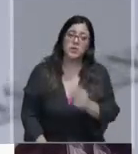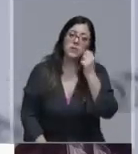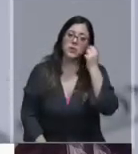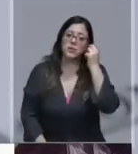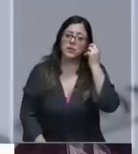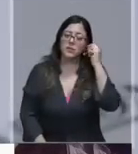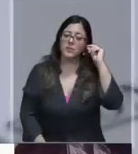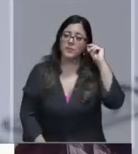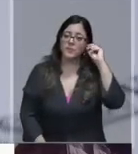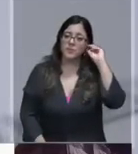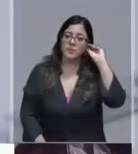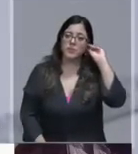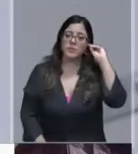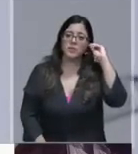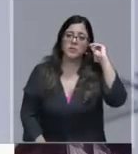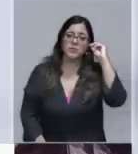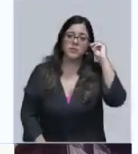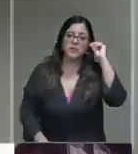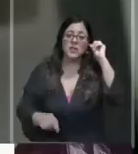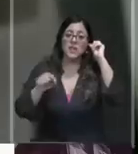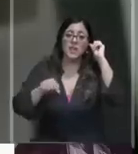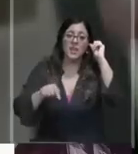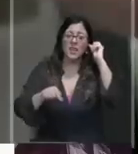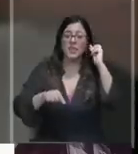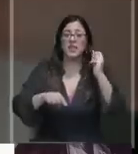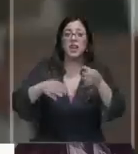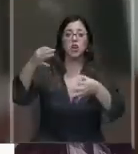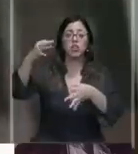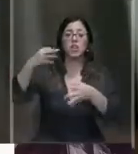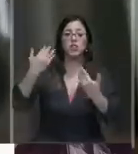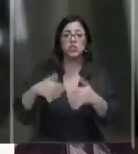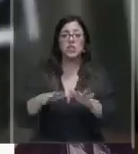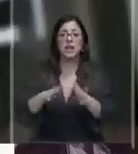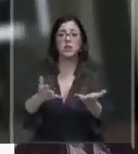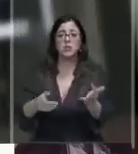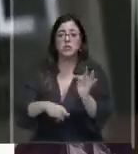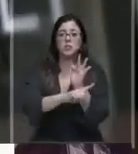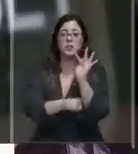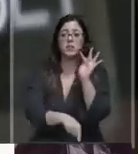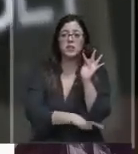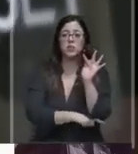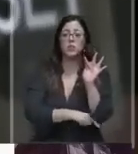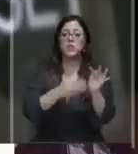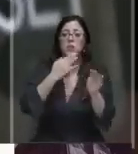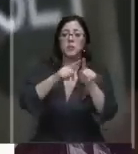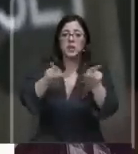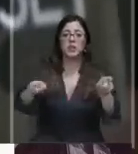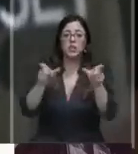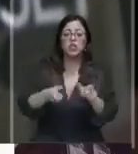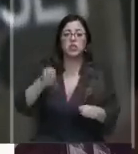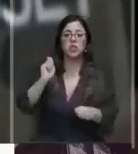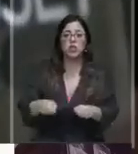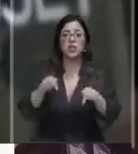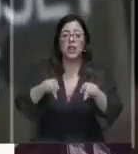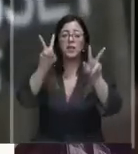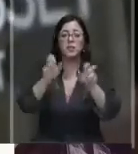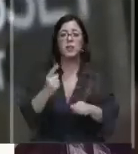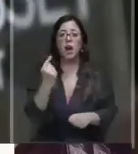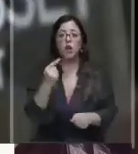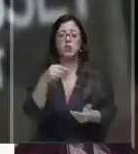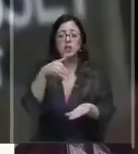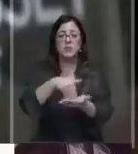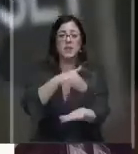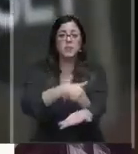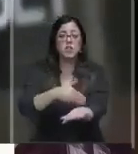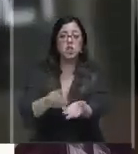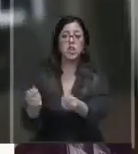contrato ya está en manos del Ministerio Público y la Contraloría. En medio de tanta tensión por una operación de 11 mil millones de pesos, la pregunta